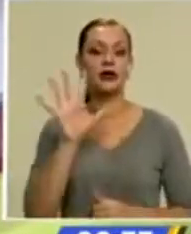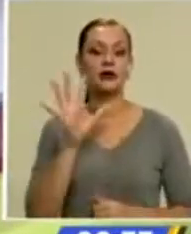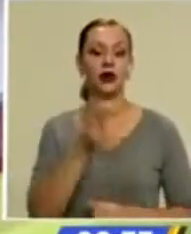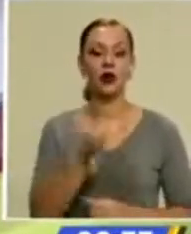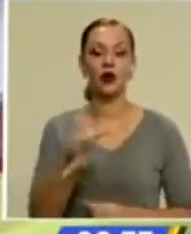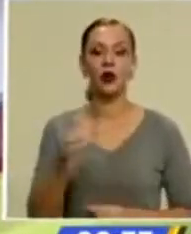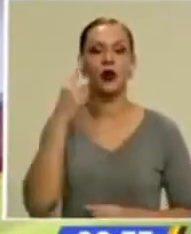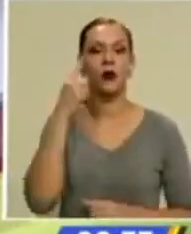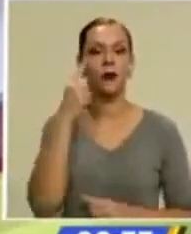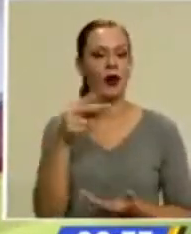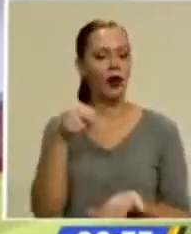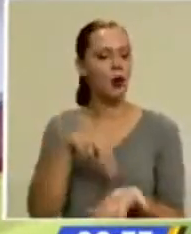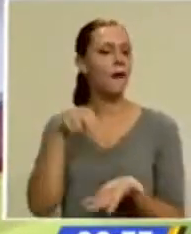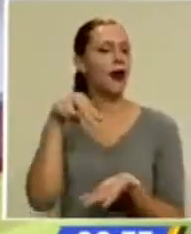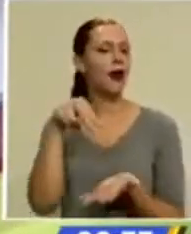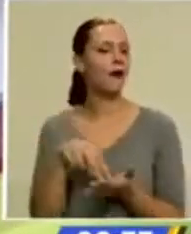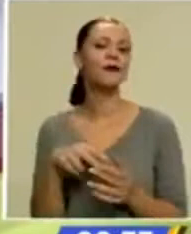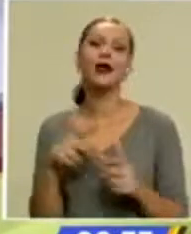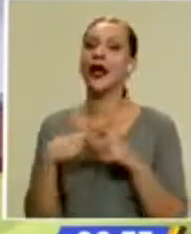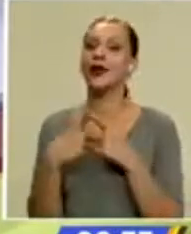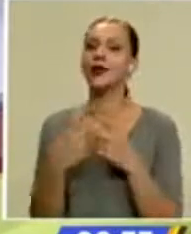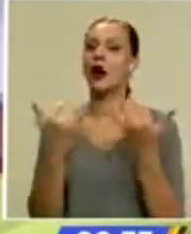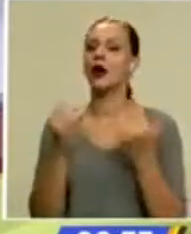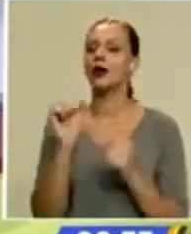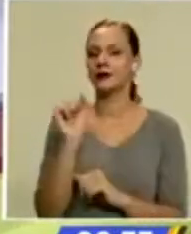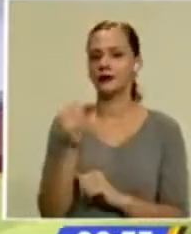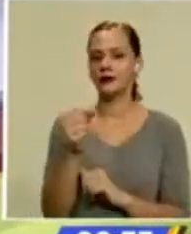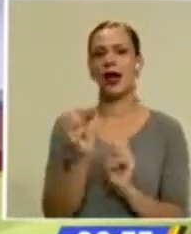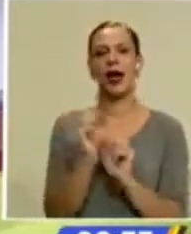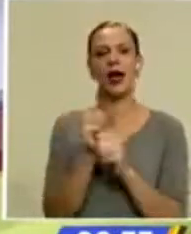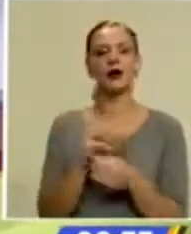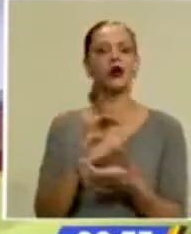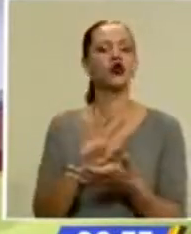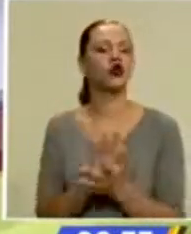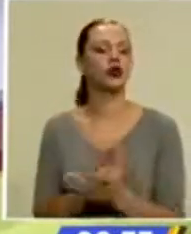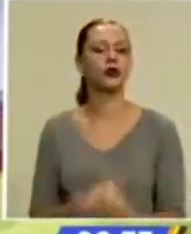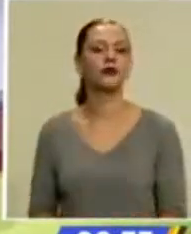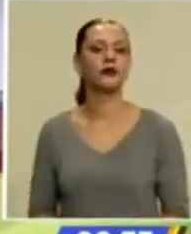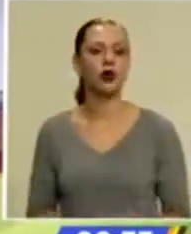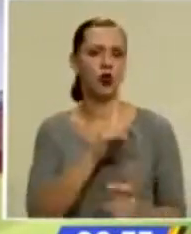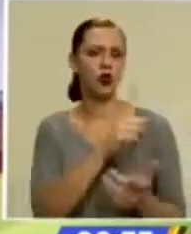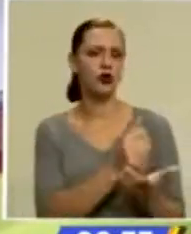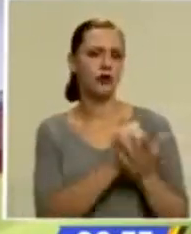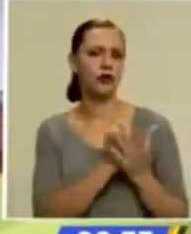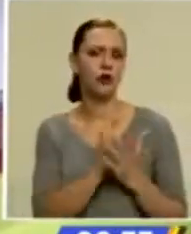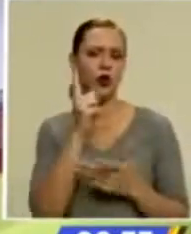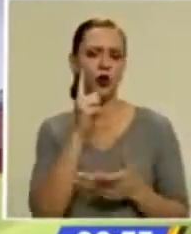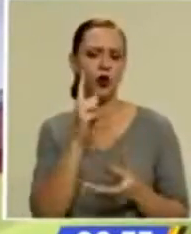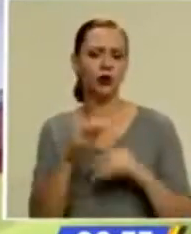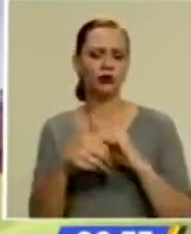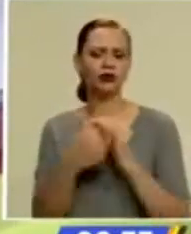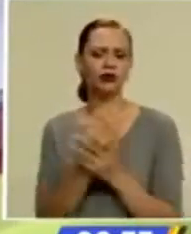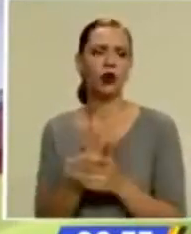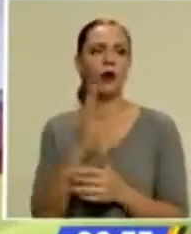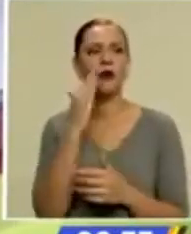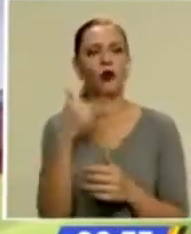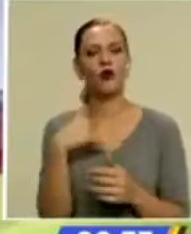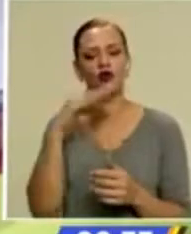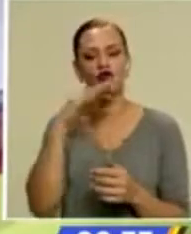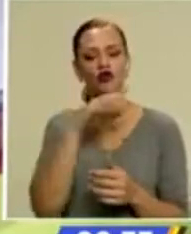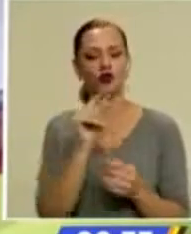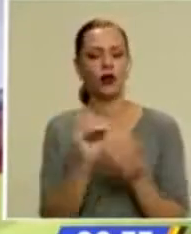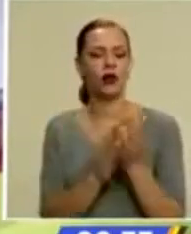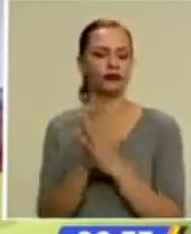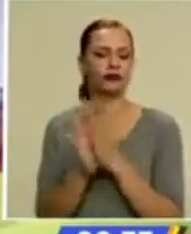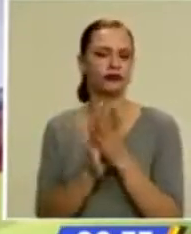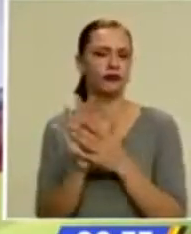para que nos peguemos un brinco. Exactamente. Entonces, ahora sí, vamos a hacer nuestras tortillas. ¿Sergio? ¿Usted me presta una toallita? Sí, claro, con porque gusto. Me ensucié un poco